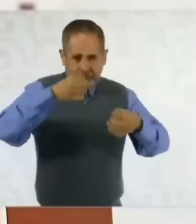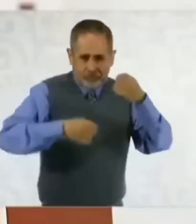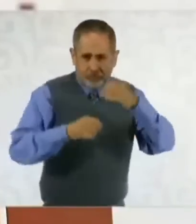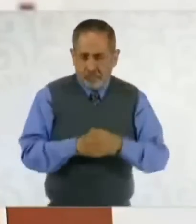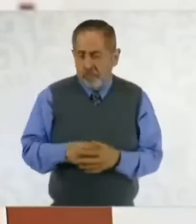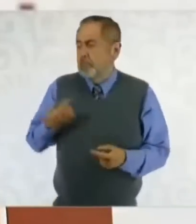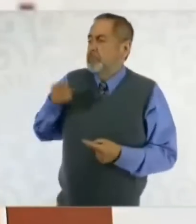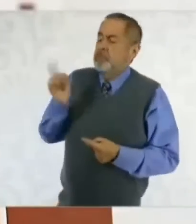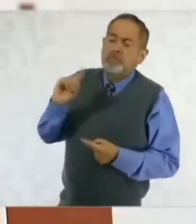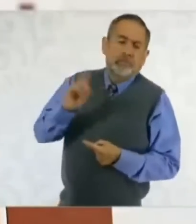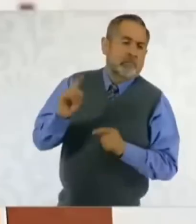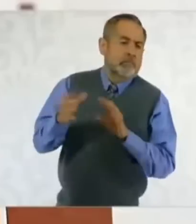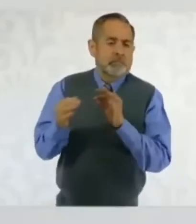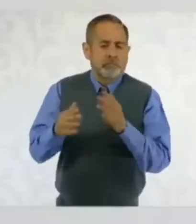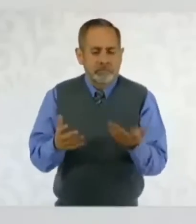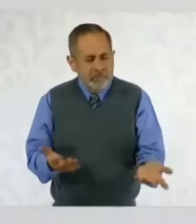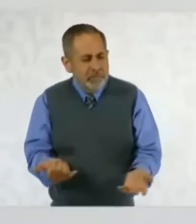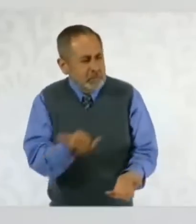Segundo punto.